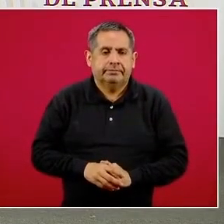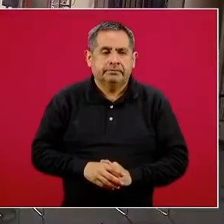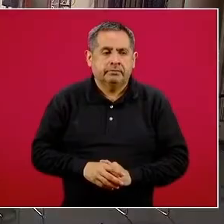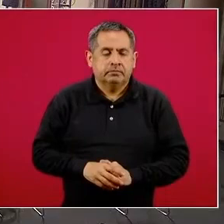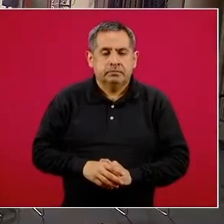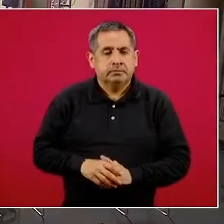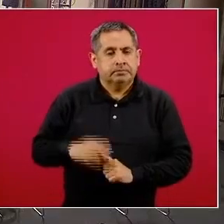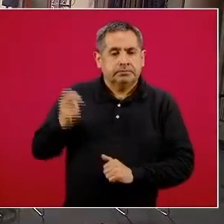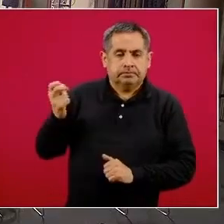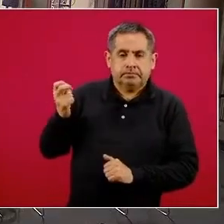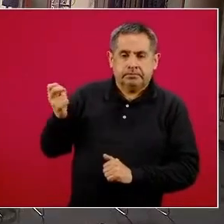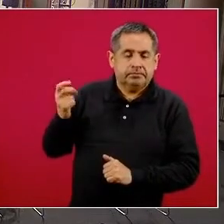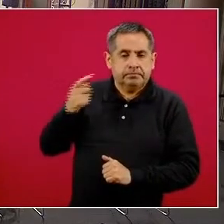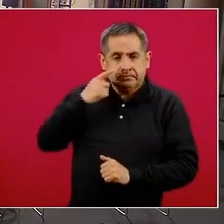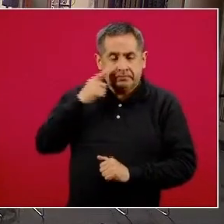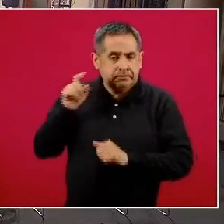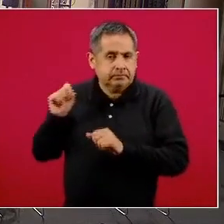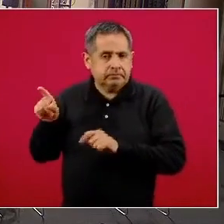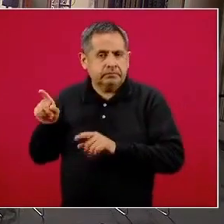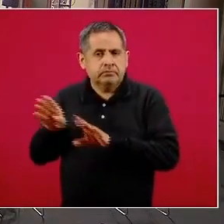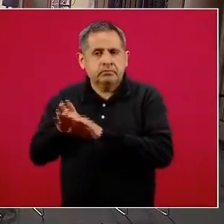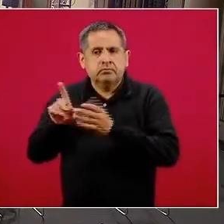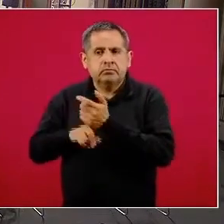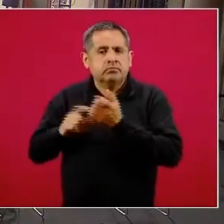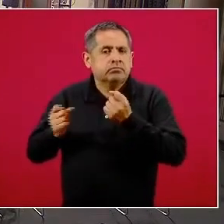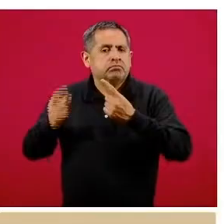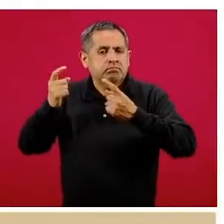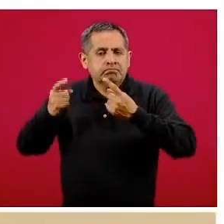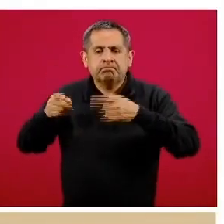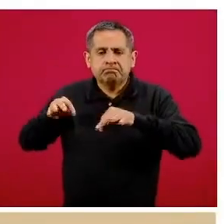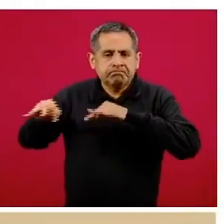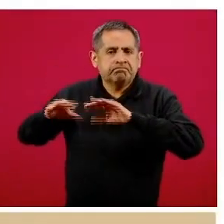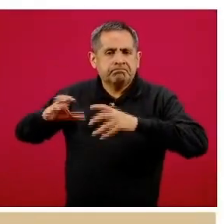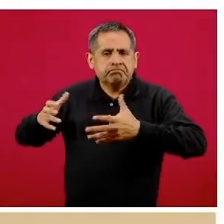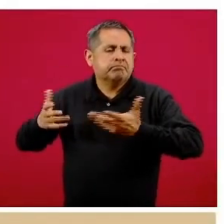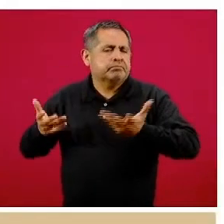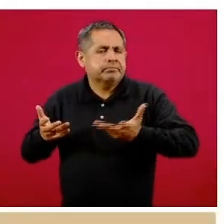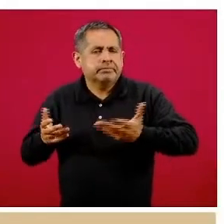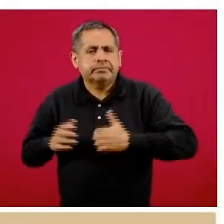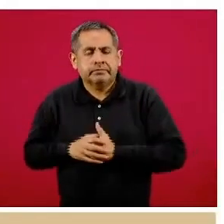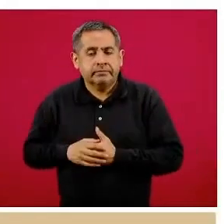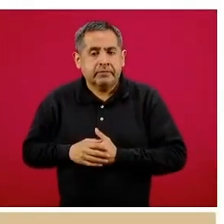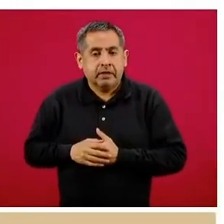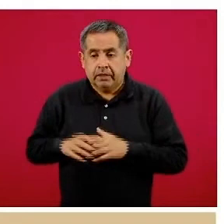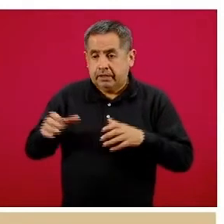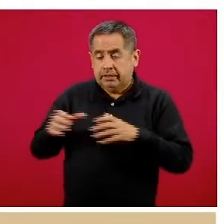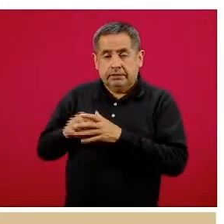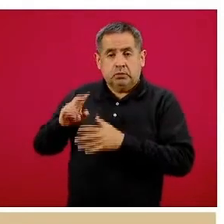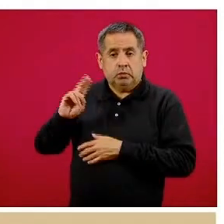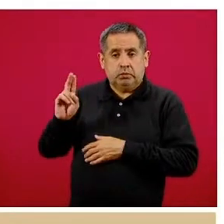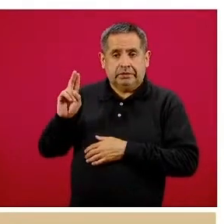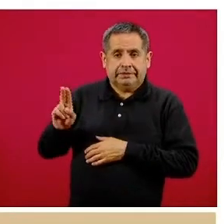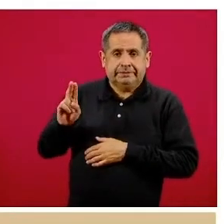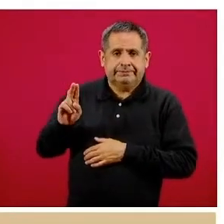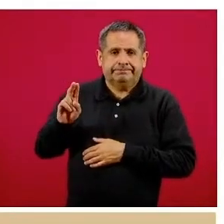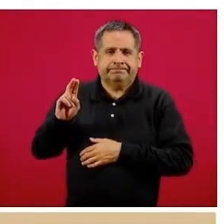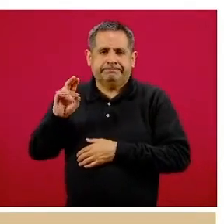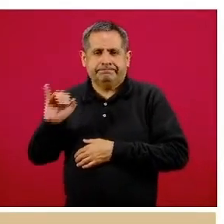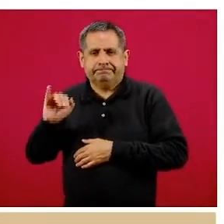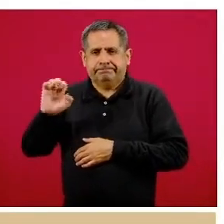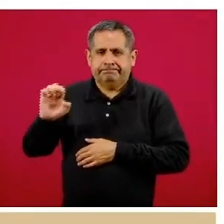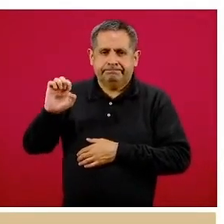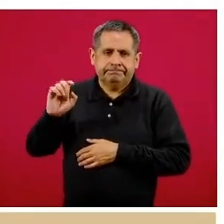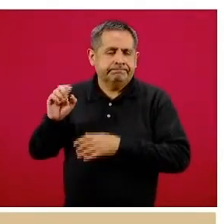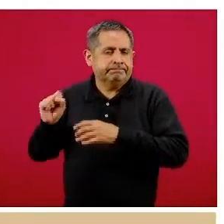Estas son básicamente pues algunas de las actividades. Funcionamos, la unidad de inteligencia epidemiológica y sanitaria funciona